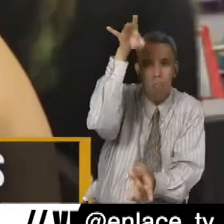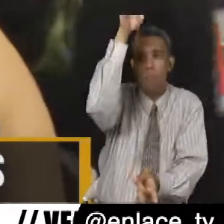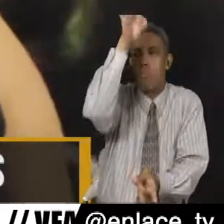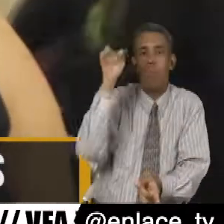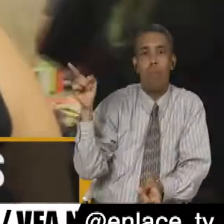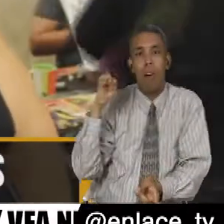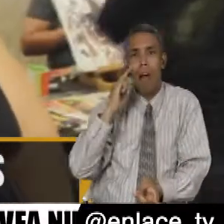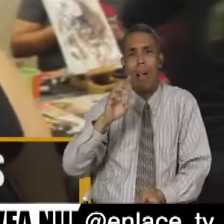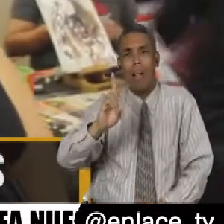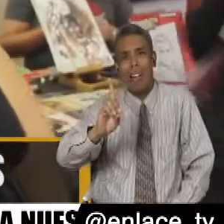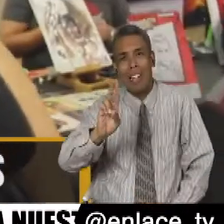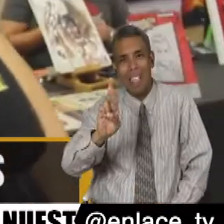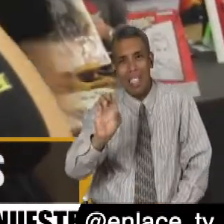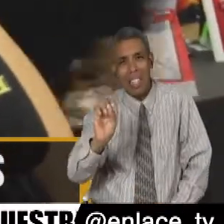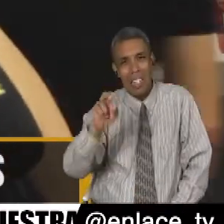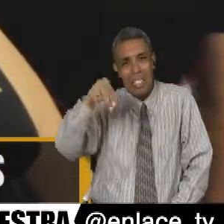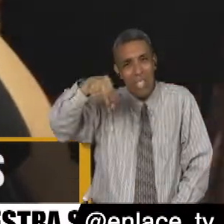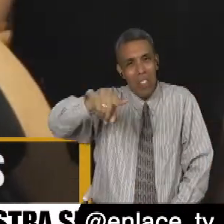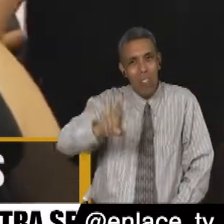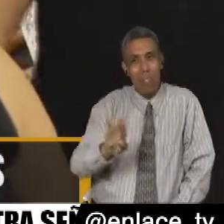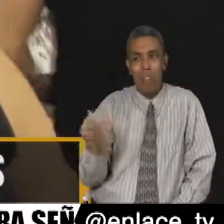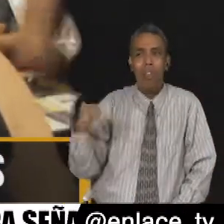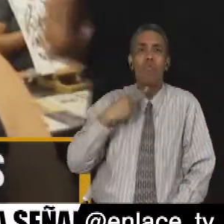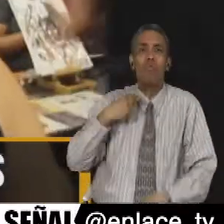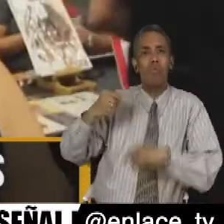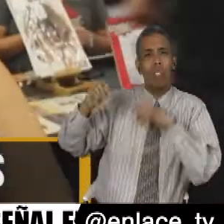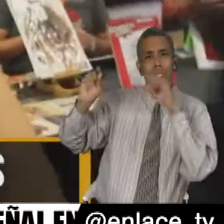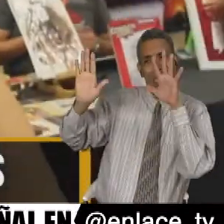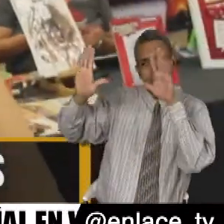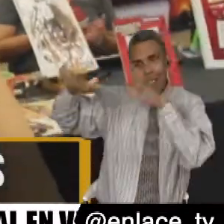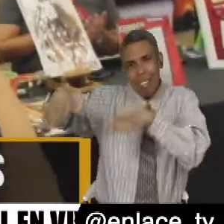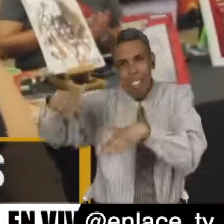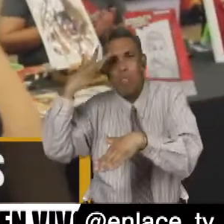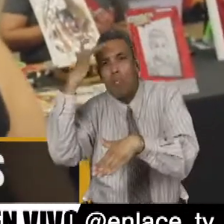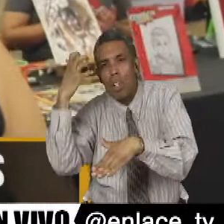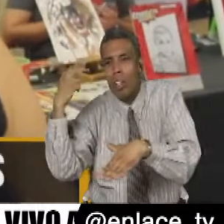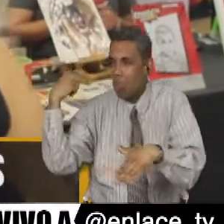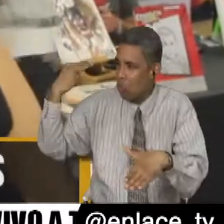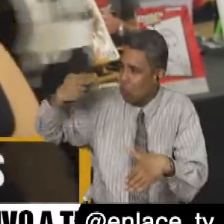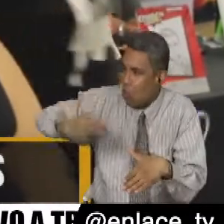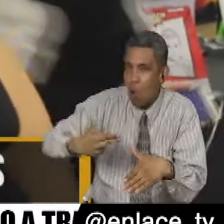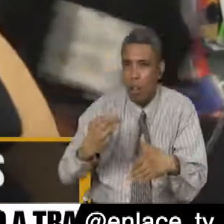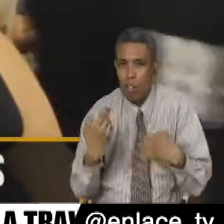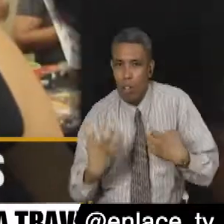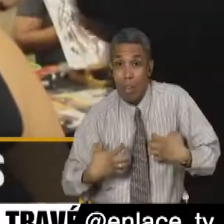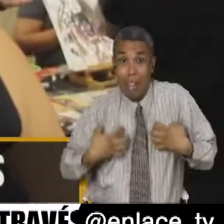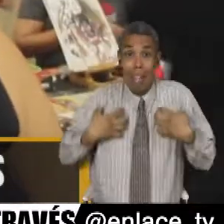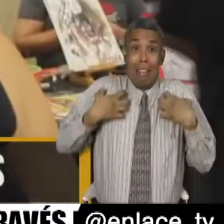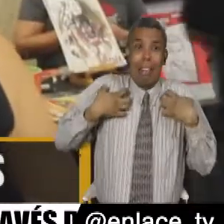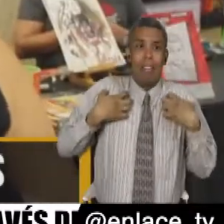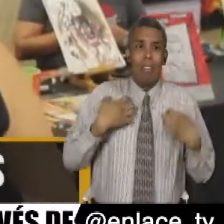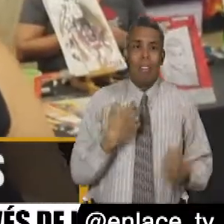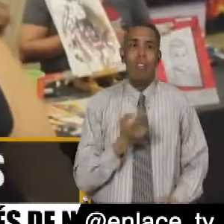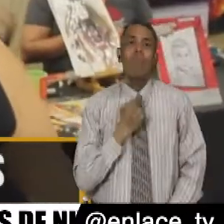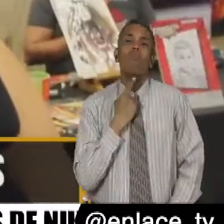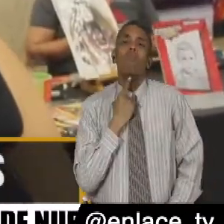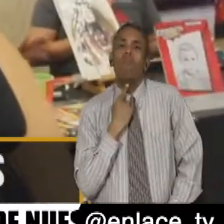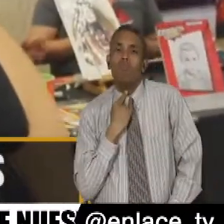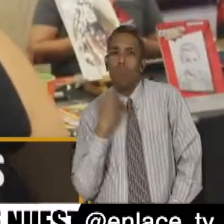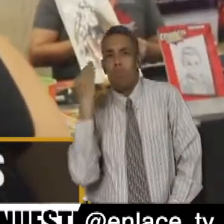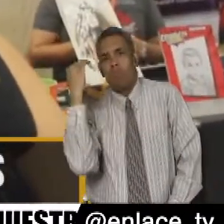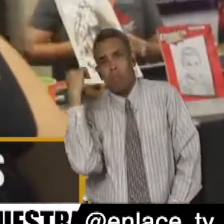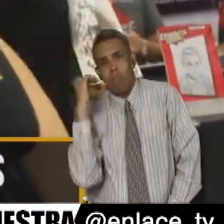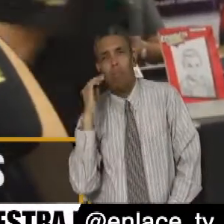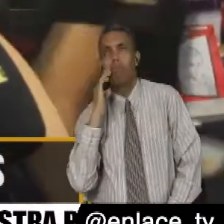otros son seguidores porque les gusta bros cuenta historias de terror pero en mi caso me gustaban los alter egos